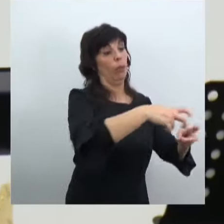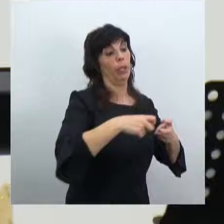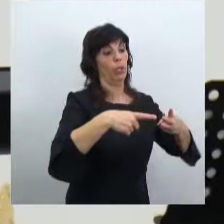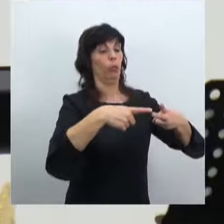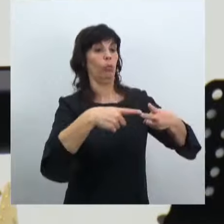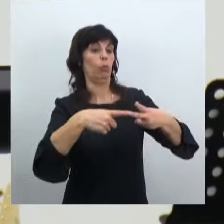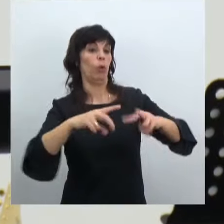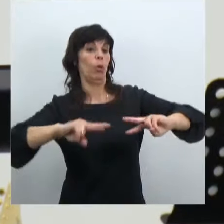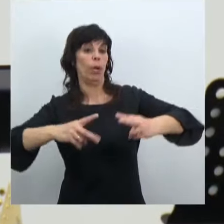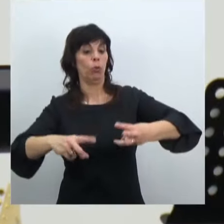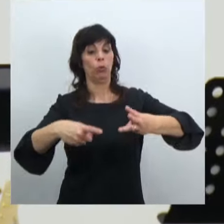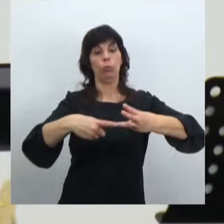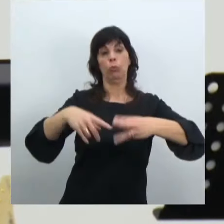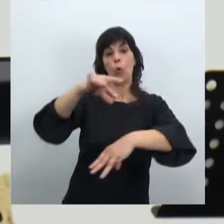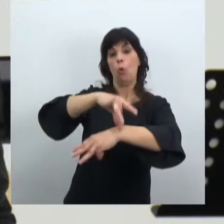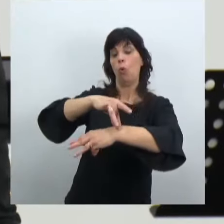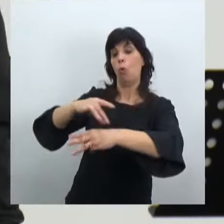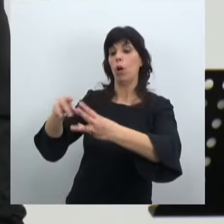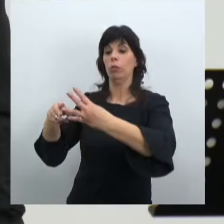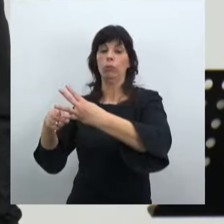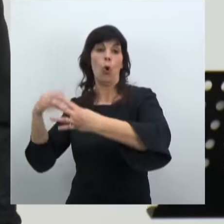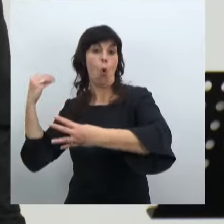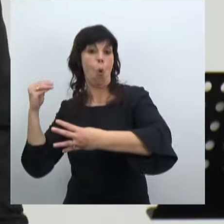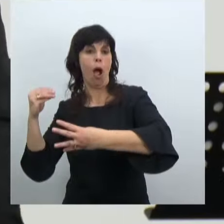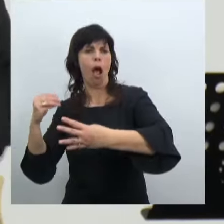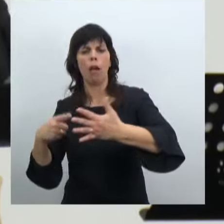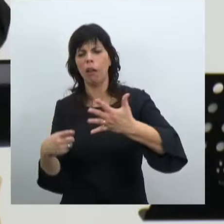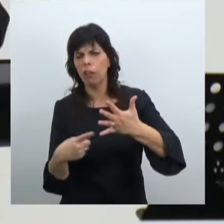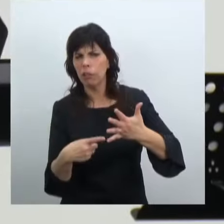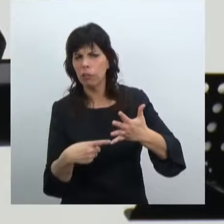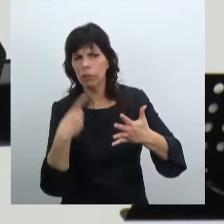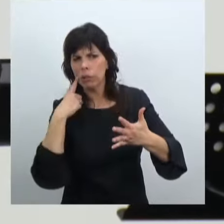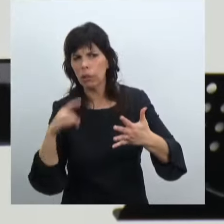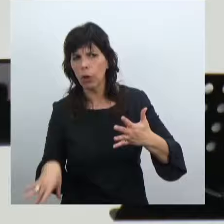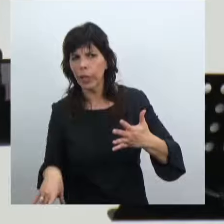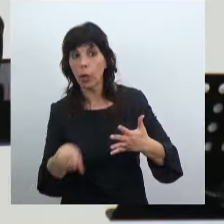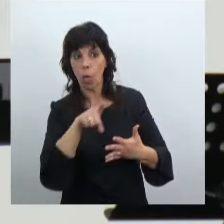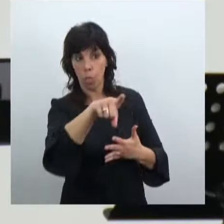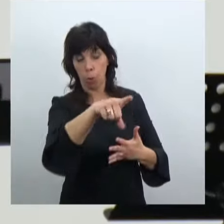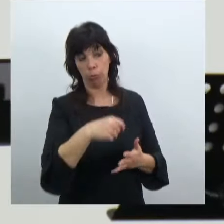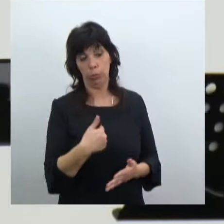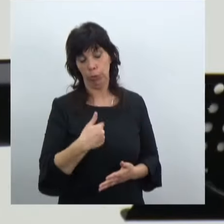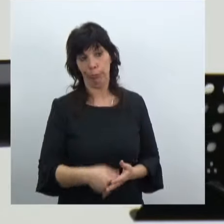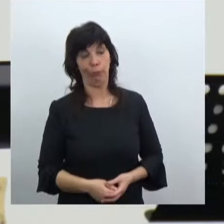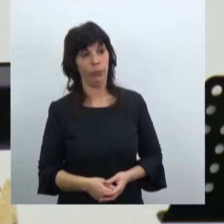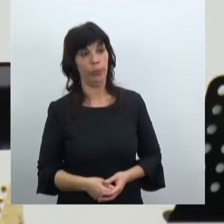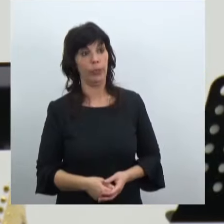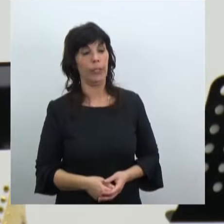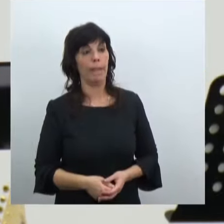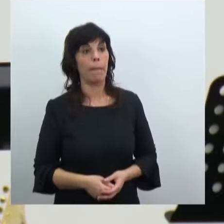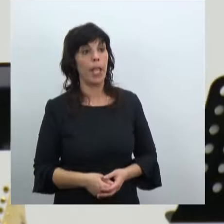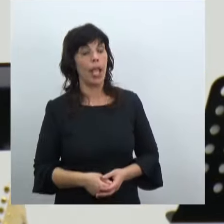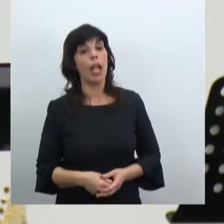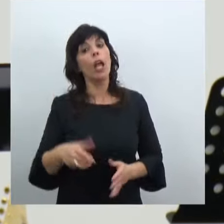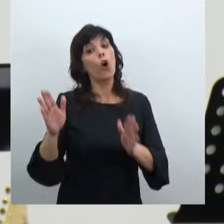vida. Tus compañeros, los primeros 4 evangelios no lo leen, pero tus compañeros leen el